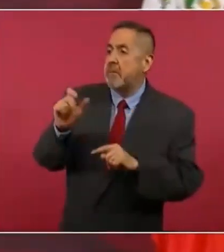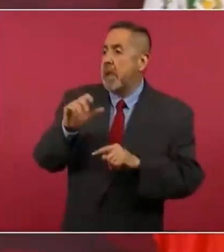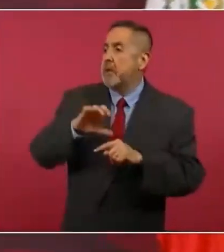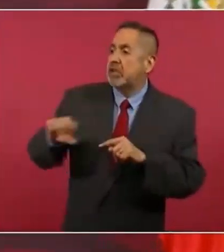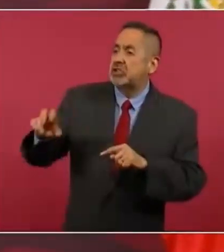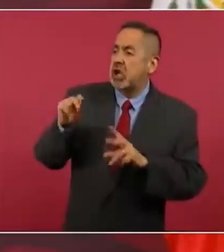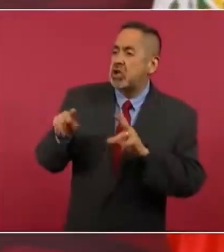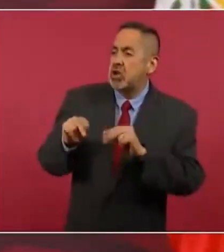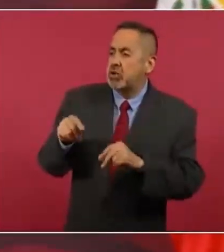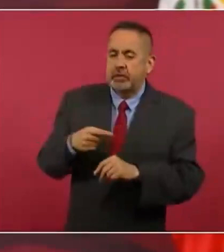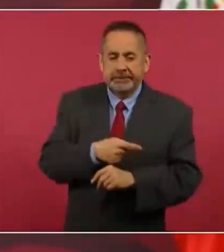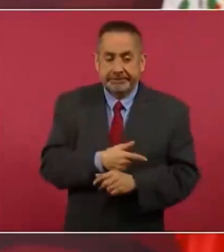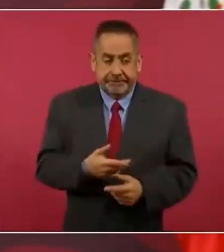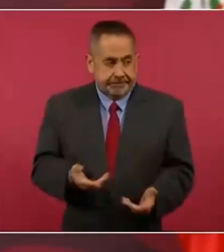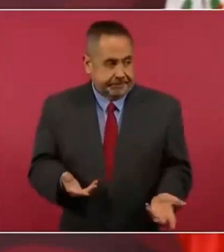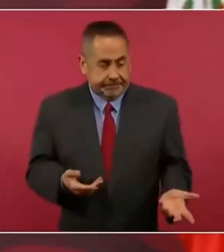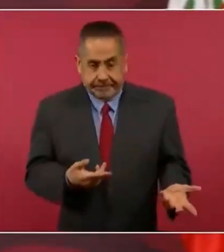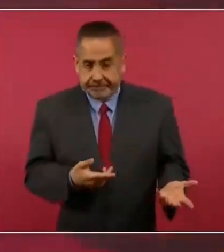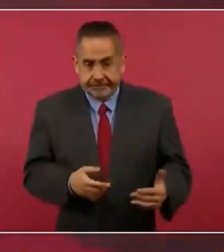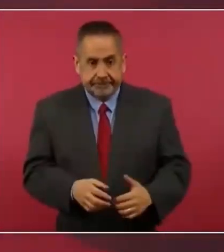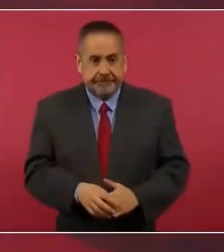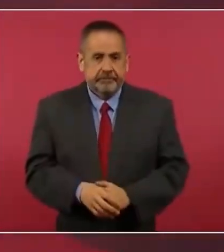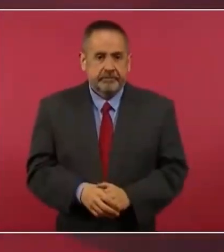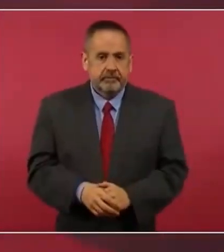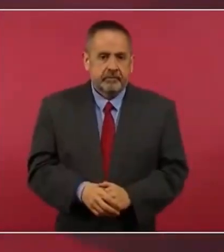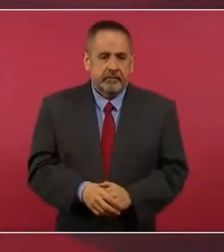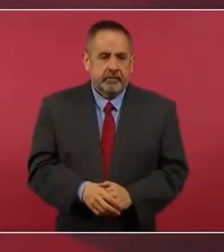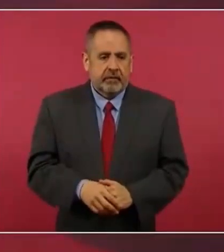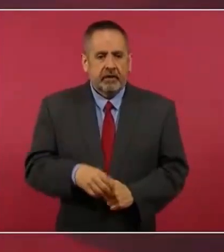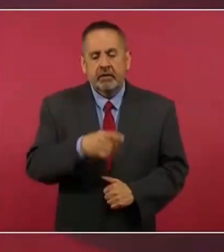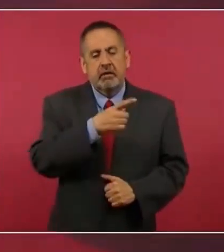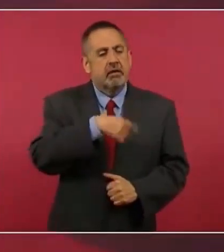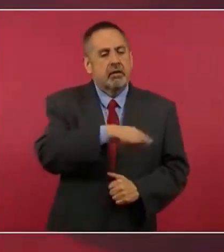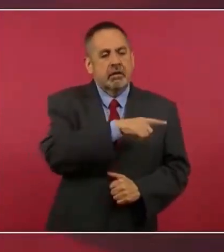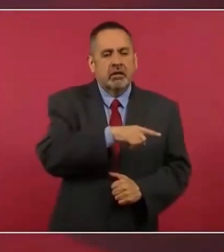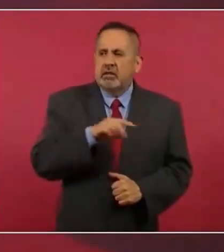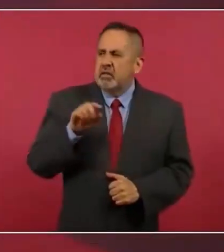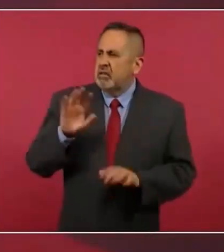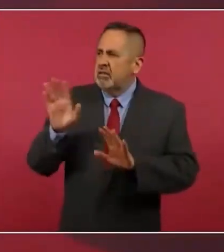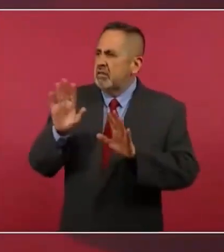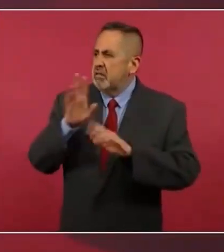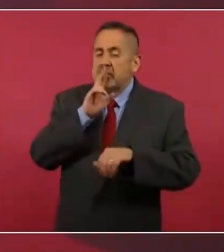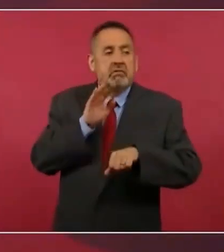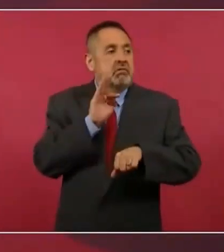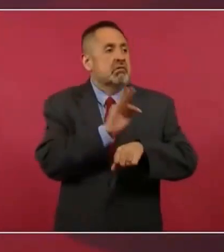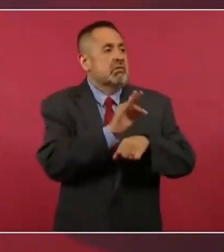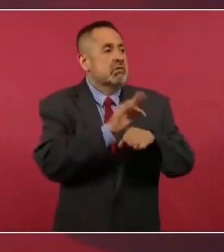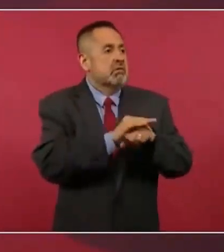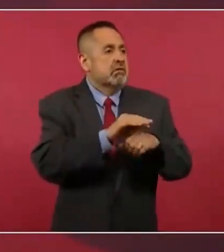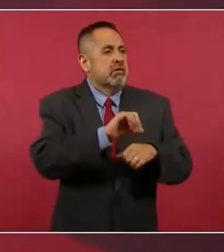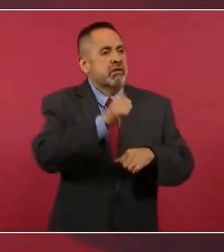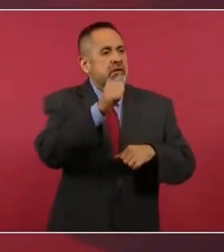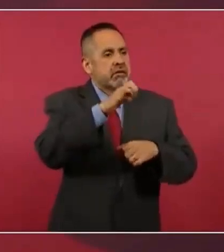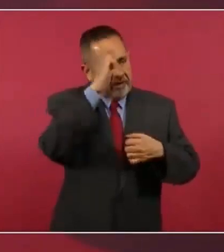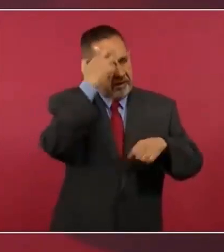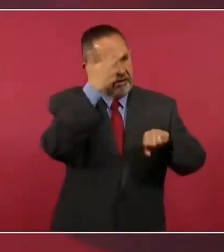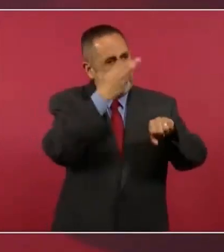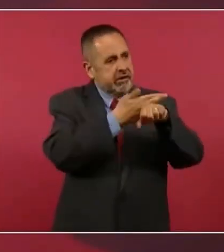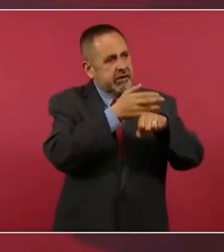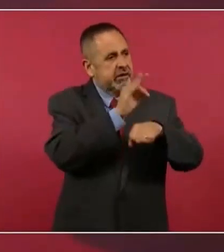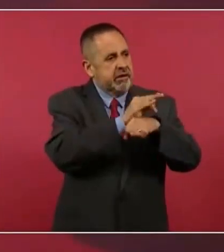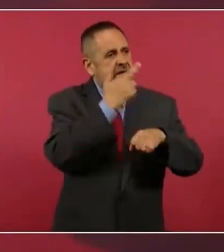de la expropiación petrolera? Ellos estuvieron a favor de las empresas extranjeras y siguen estando.